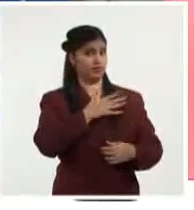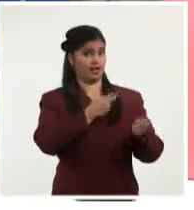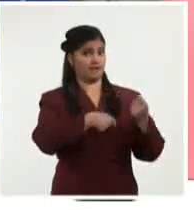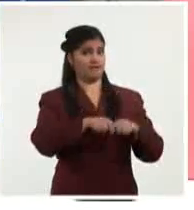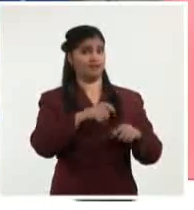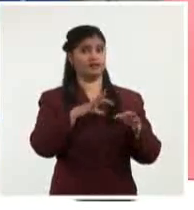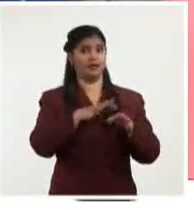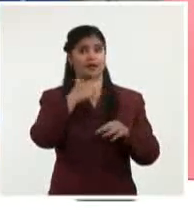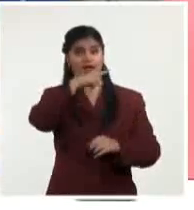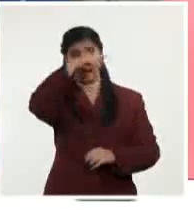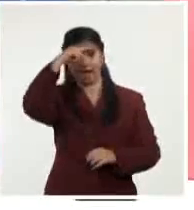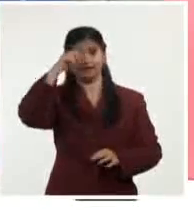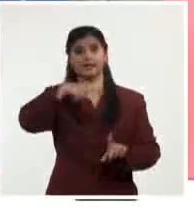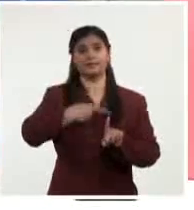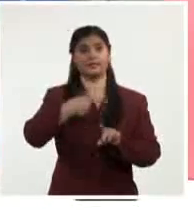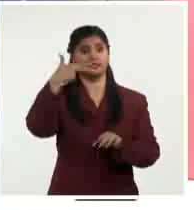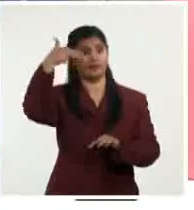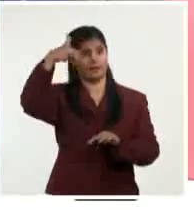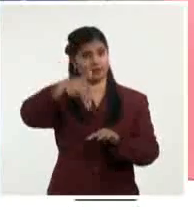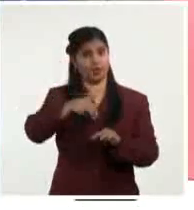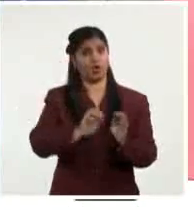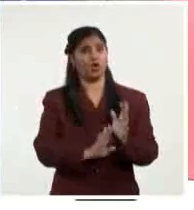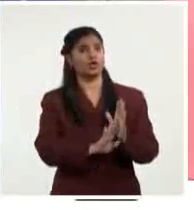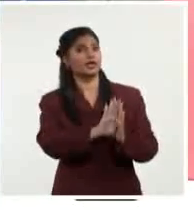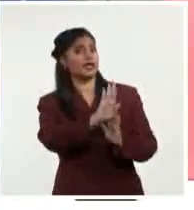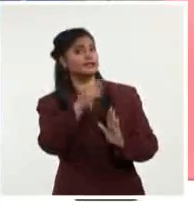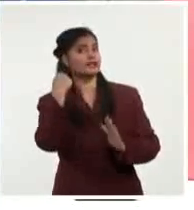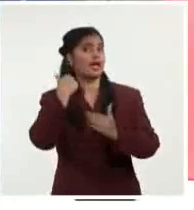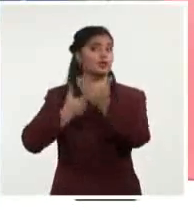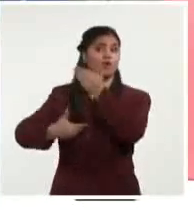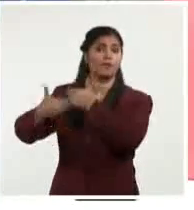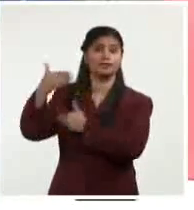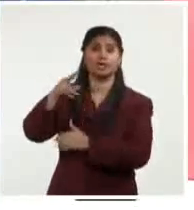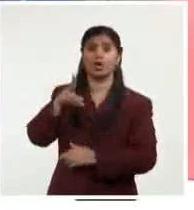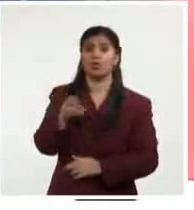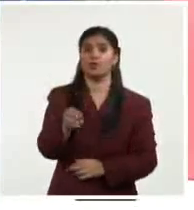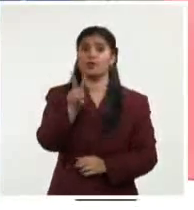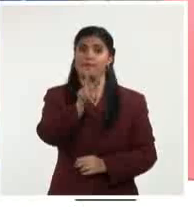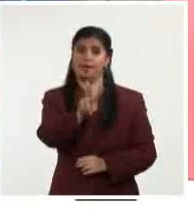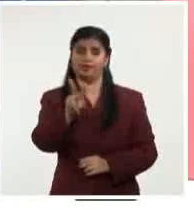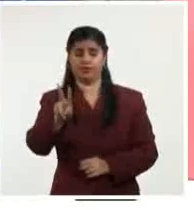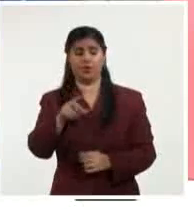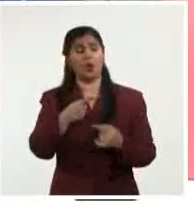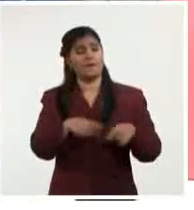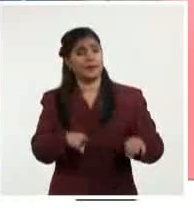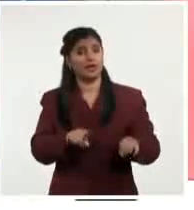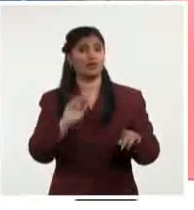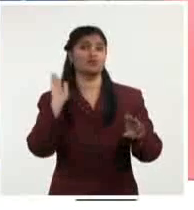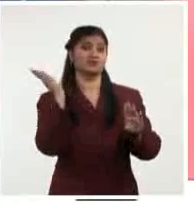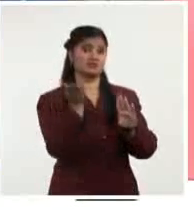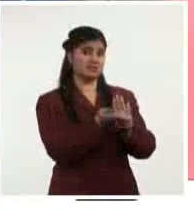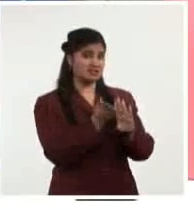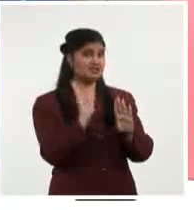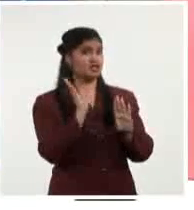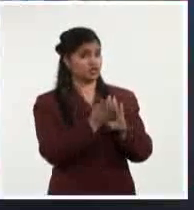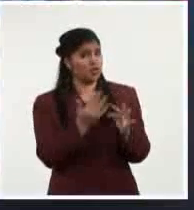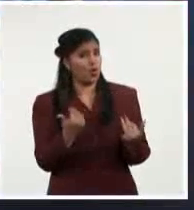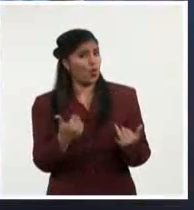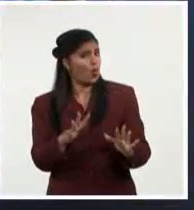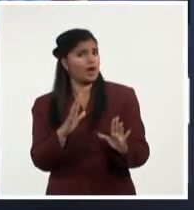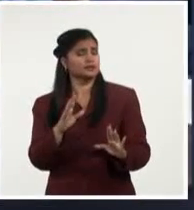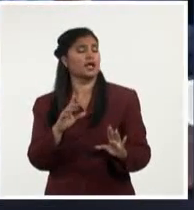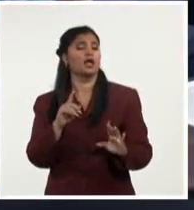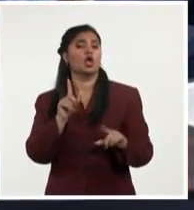crecieron un 28% en 2022 a pesar de la ola de sanciones impuestas contra Moscú por su operación militar en